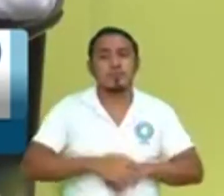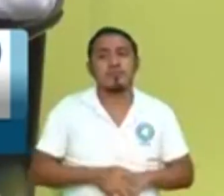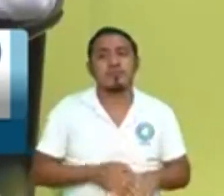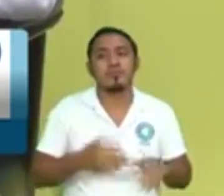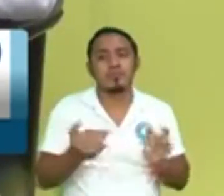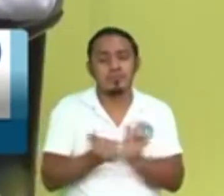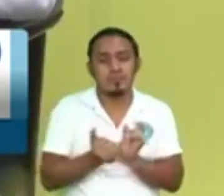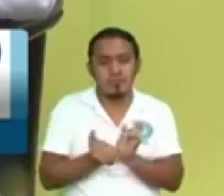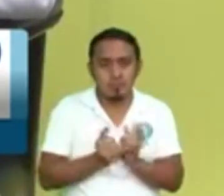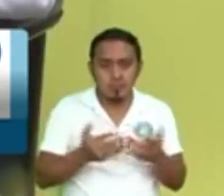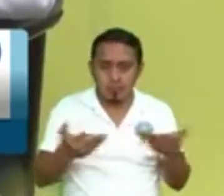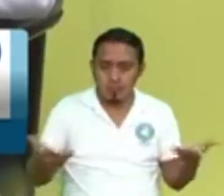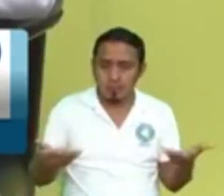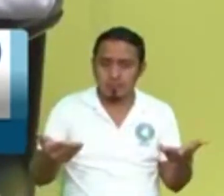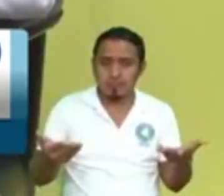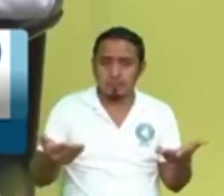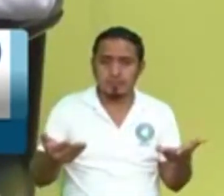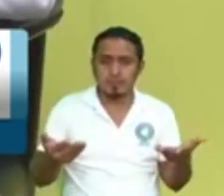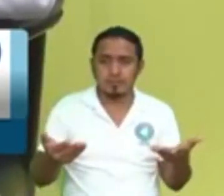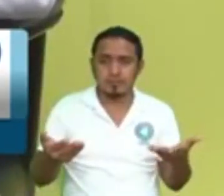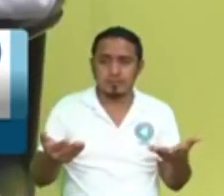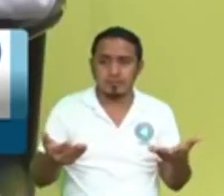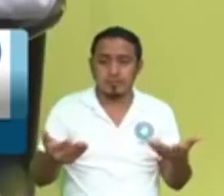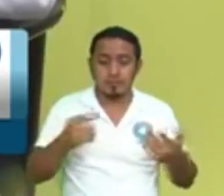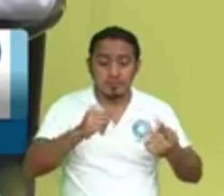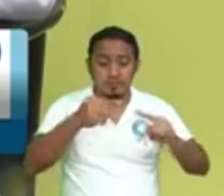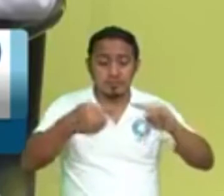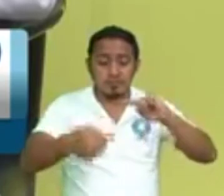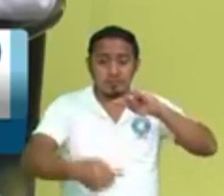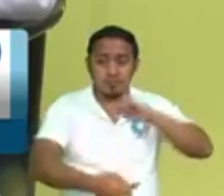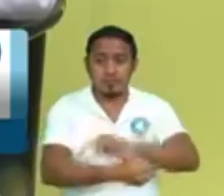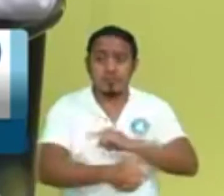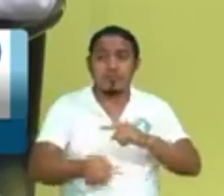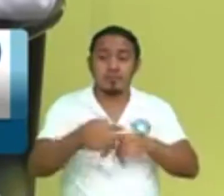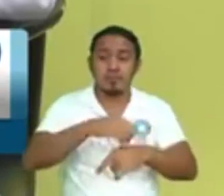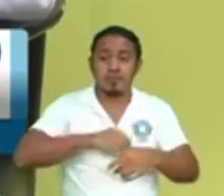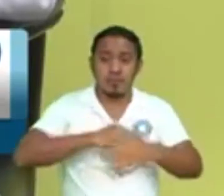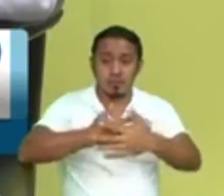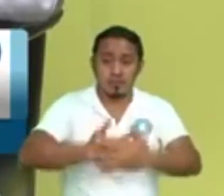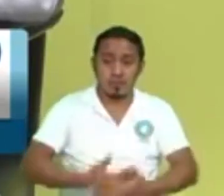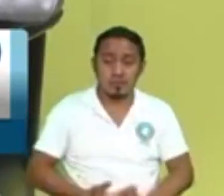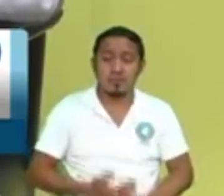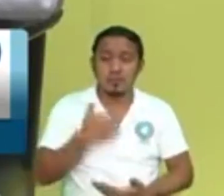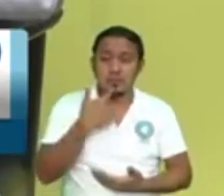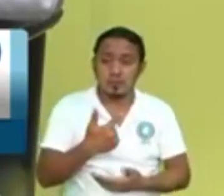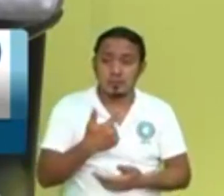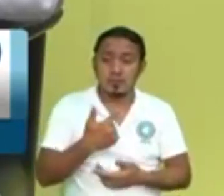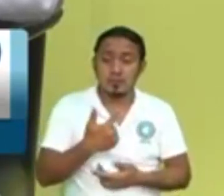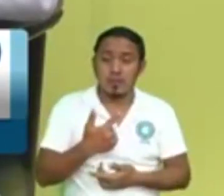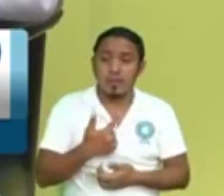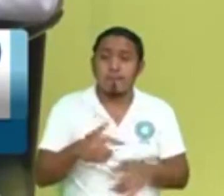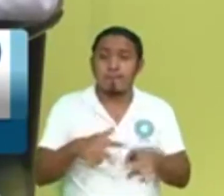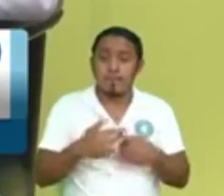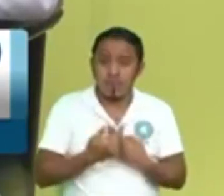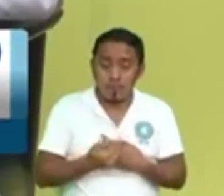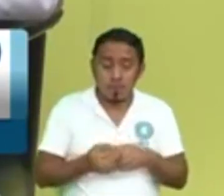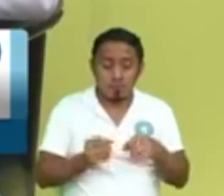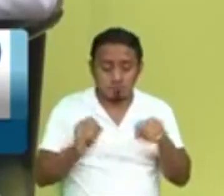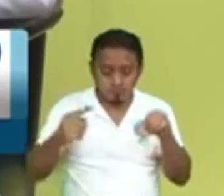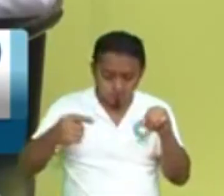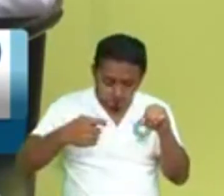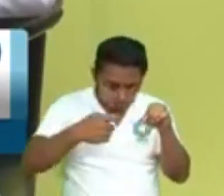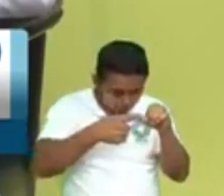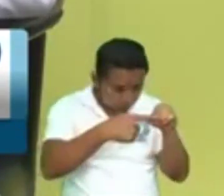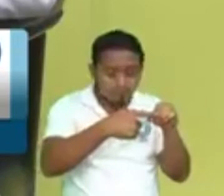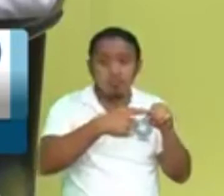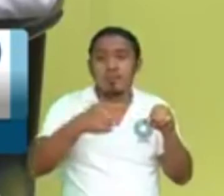cuando hablamos de las alteraciones que pueden haber durante todo el embarazo, te habla desde que se dio la fecundación hasta